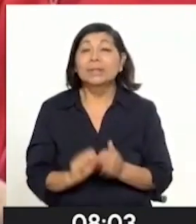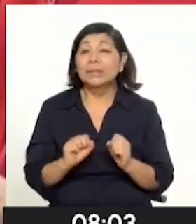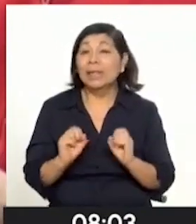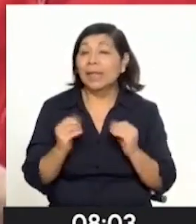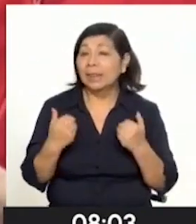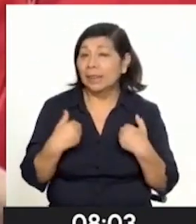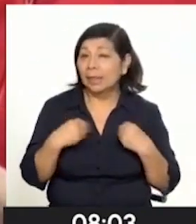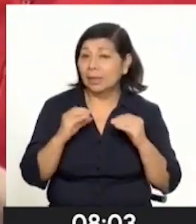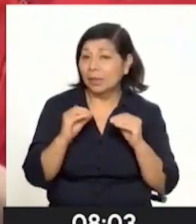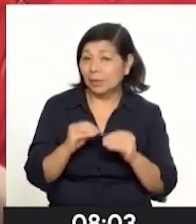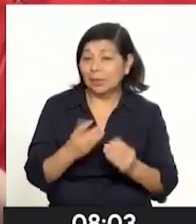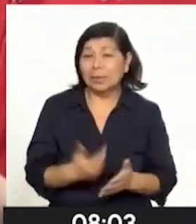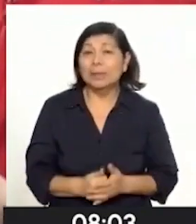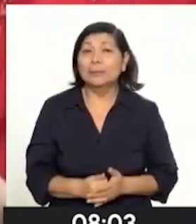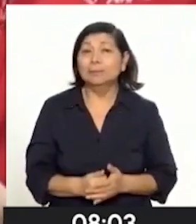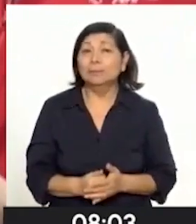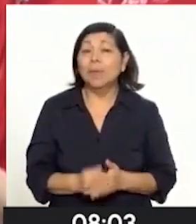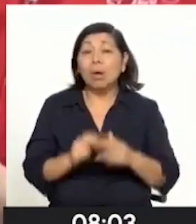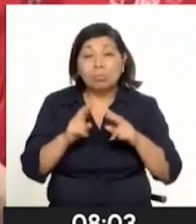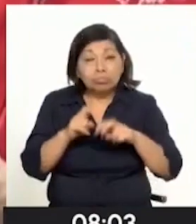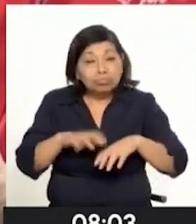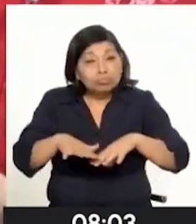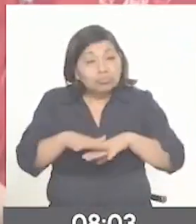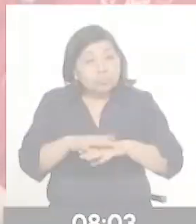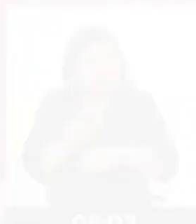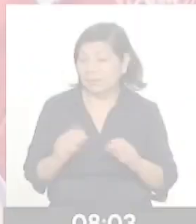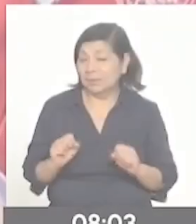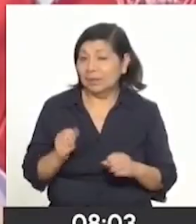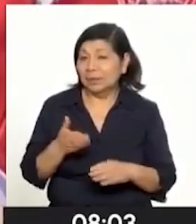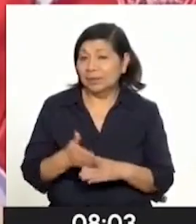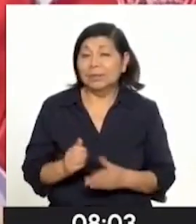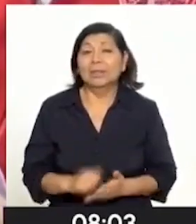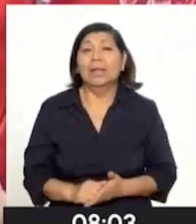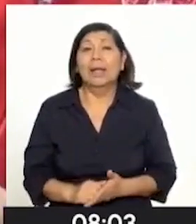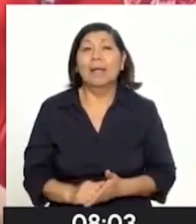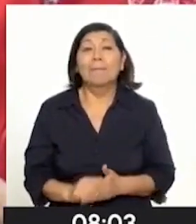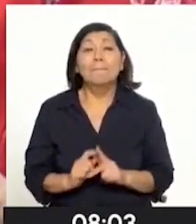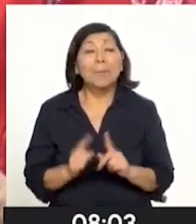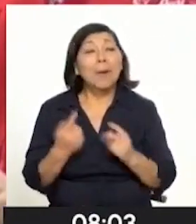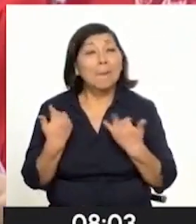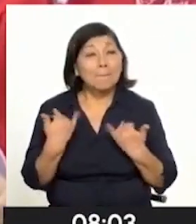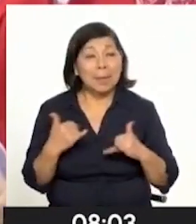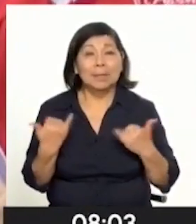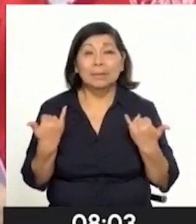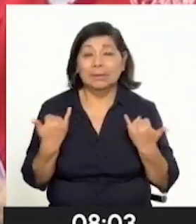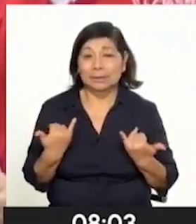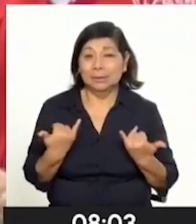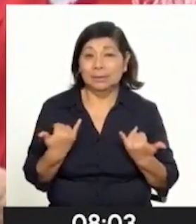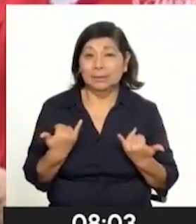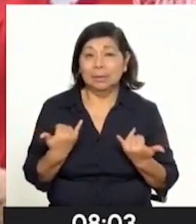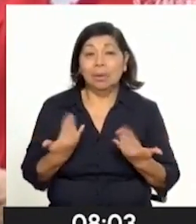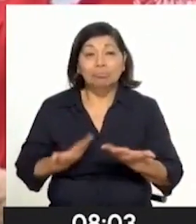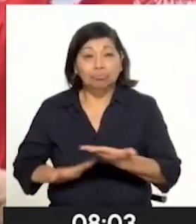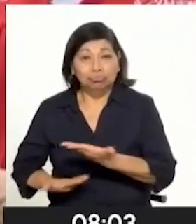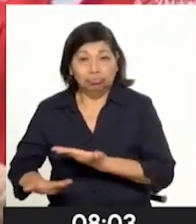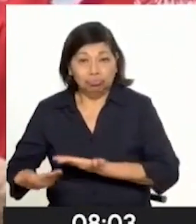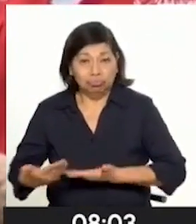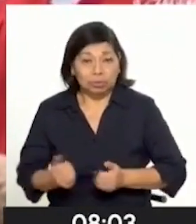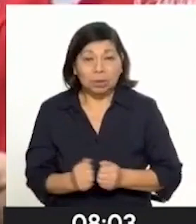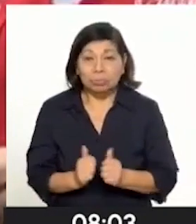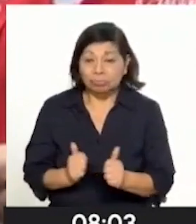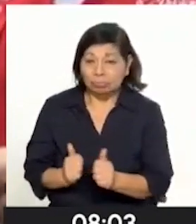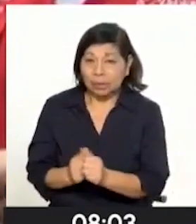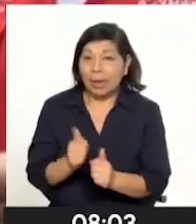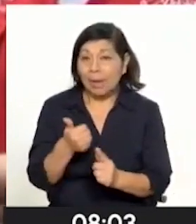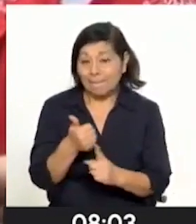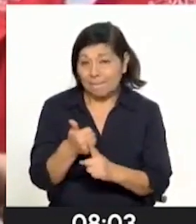que ir ahí donde tienen que implementarse las acciones. Los recursos llegan y para eso hay unas transferencias que se hacen seguimiento